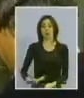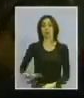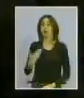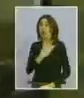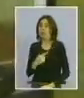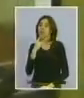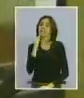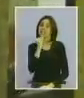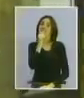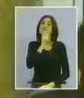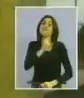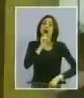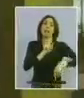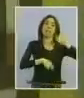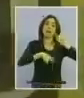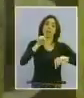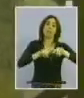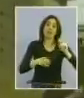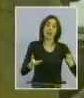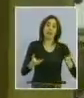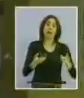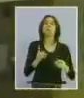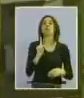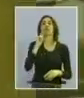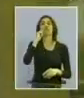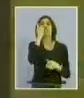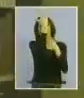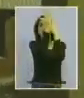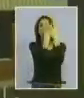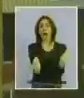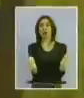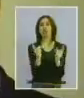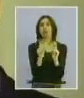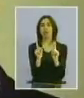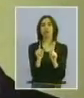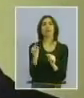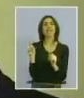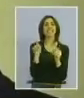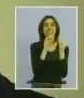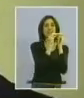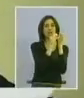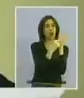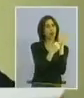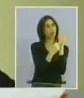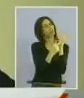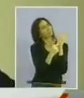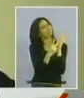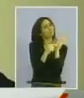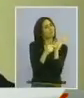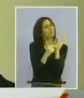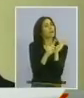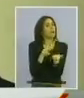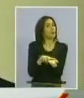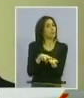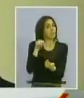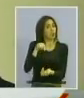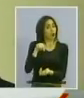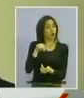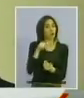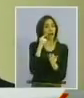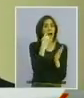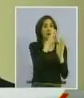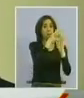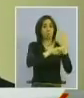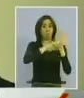terrenos faltan, pero no al extremo de que estén agotados. Yo creo que esa es una conclusión un poco extrema, porque la verdad hoy en el banco de